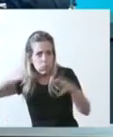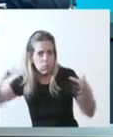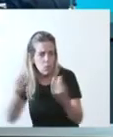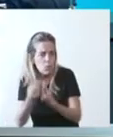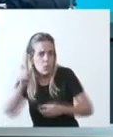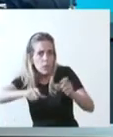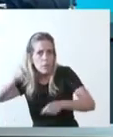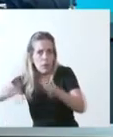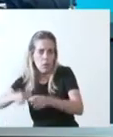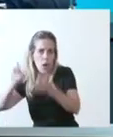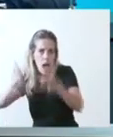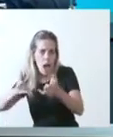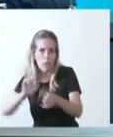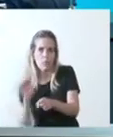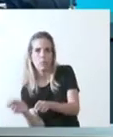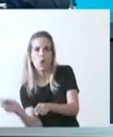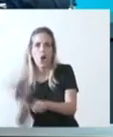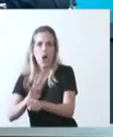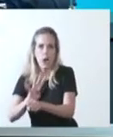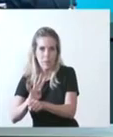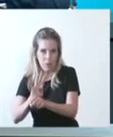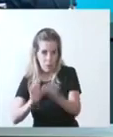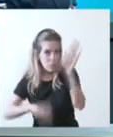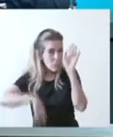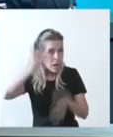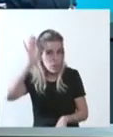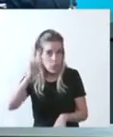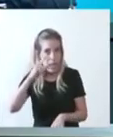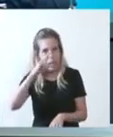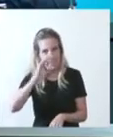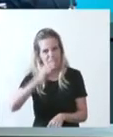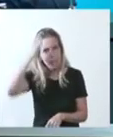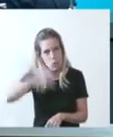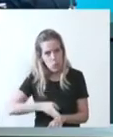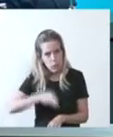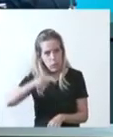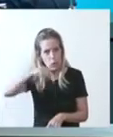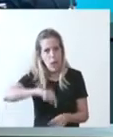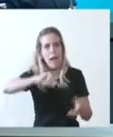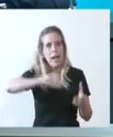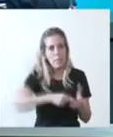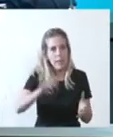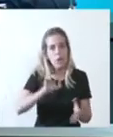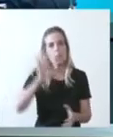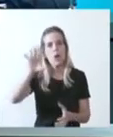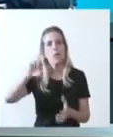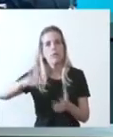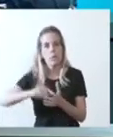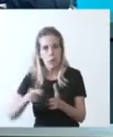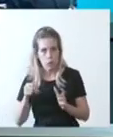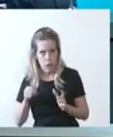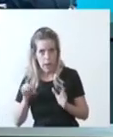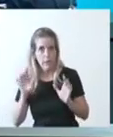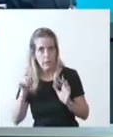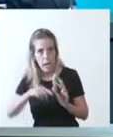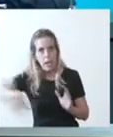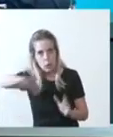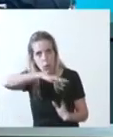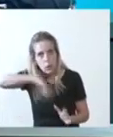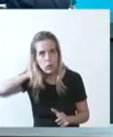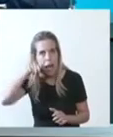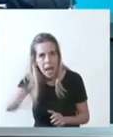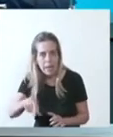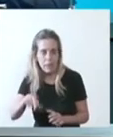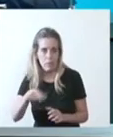infectados. El 70% de los infectados están en Ciudad de Buenos Aires o Gran Buenos Aires. Y por lo tanto tenemos que hacer